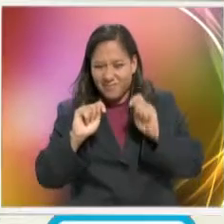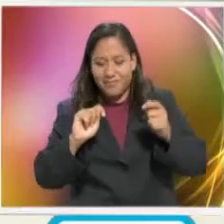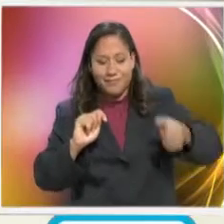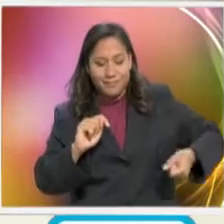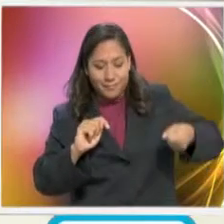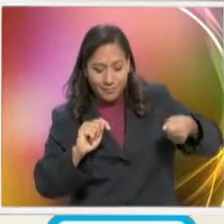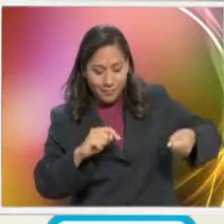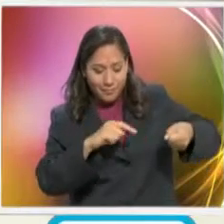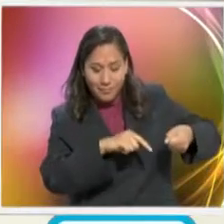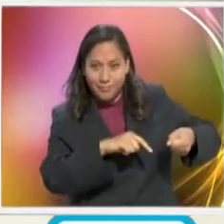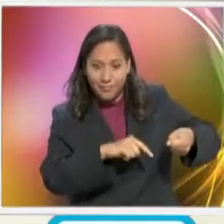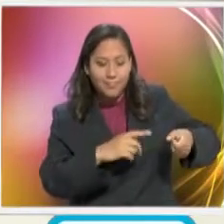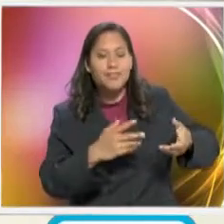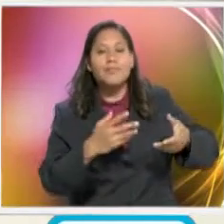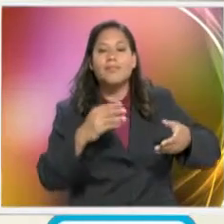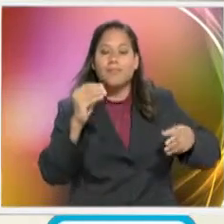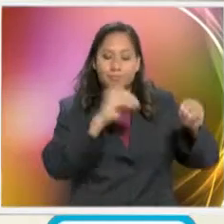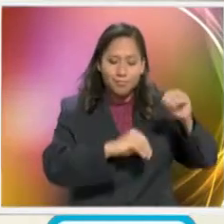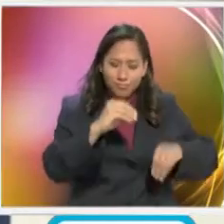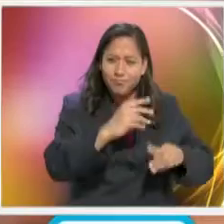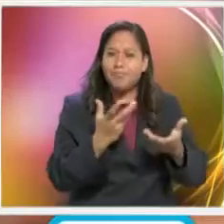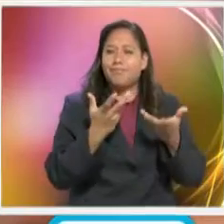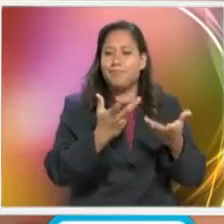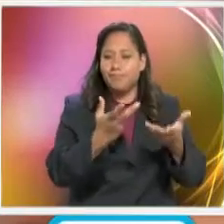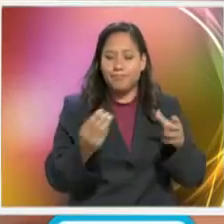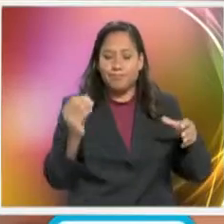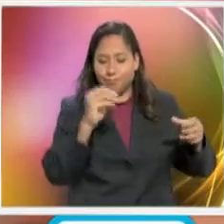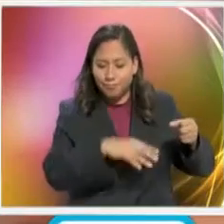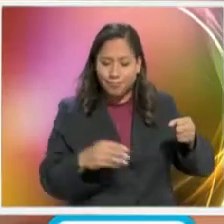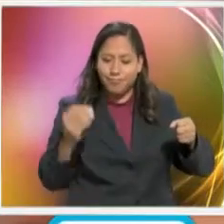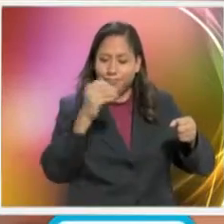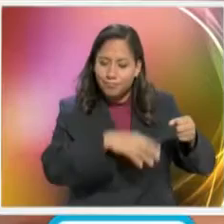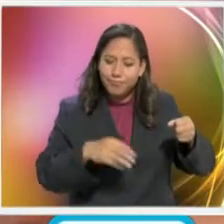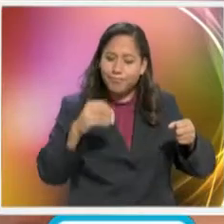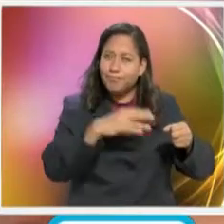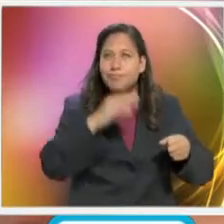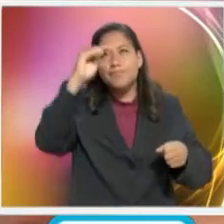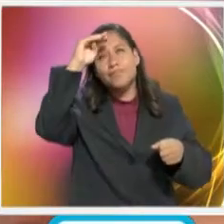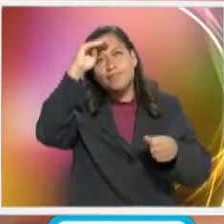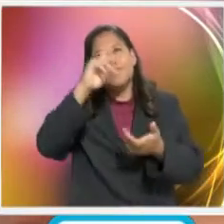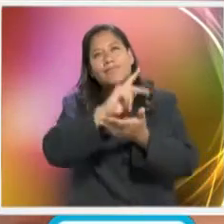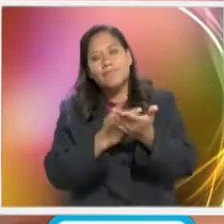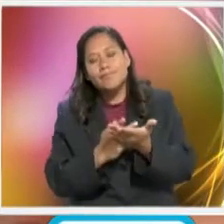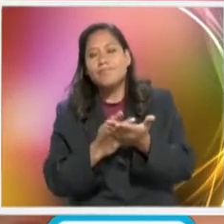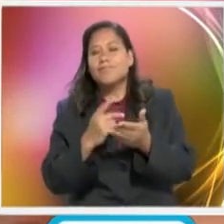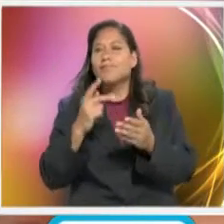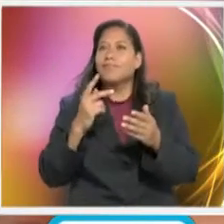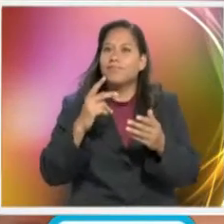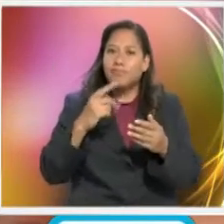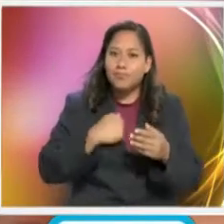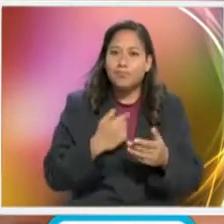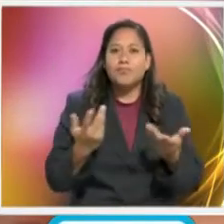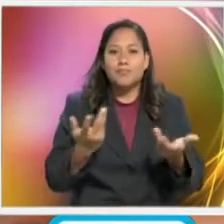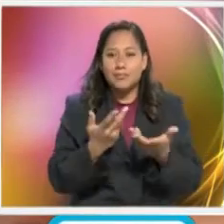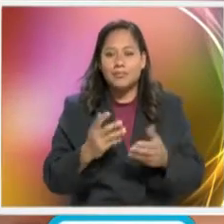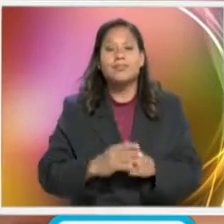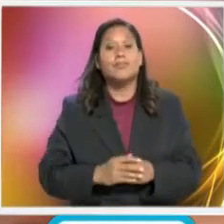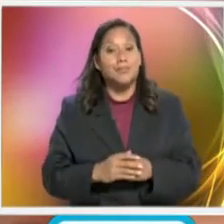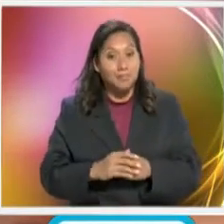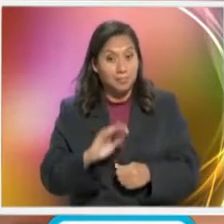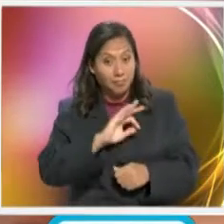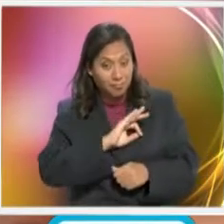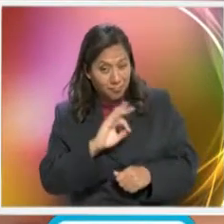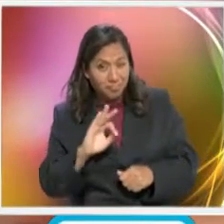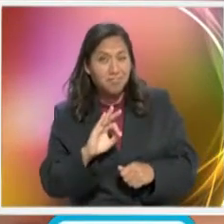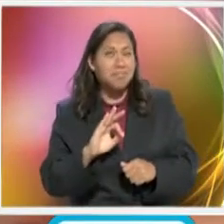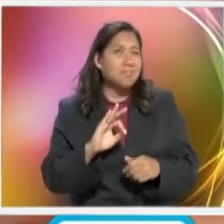lista en una cubeta de deseos. Claro, donde vas tú acumulando y vas haciendo los planes y van saliendo las metas que tú vas haciendo. Y puede ser de